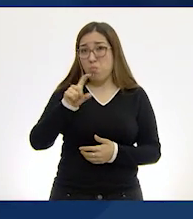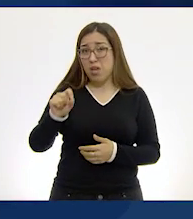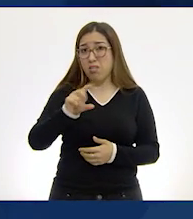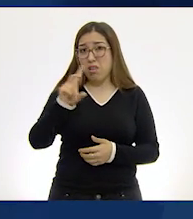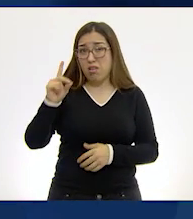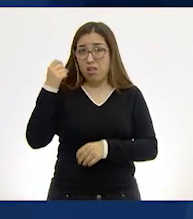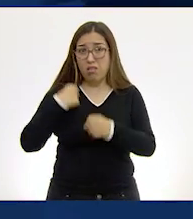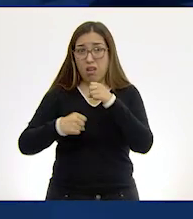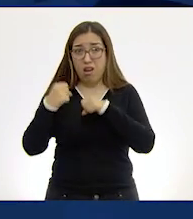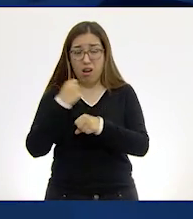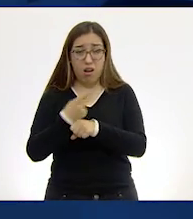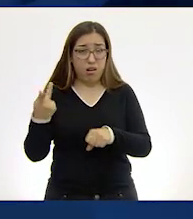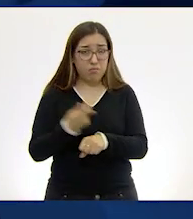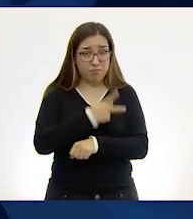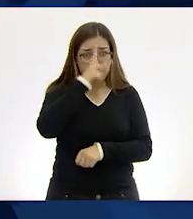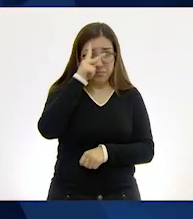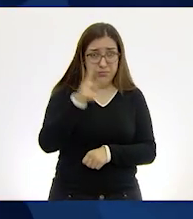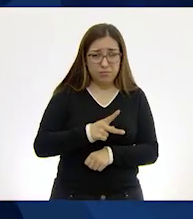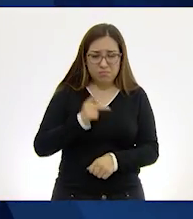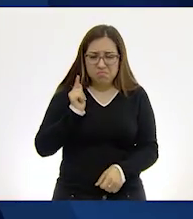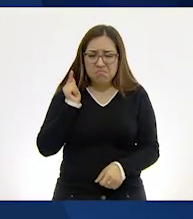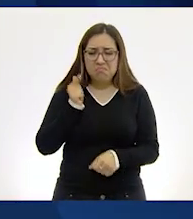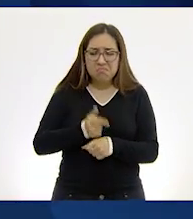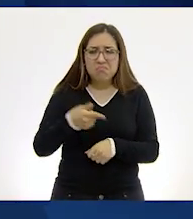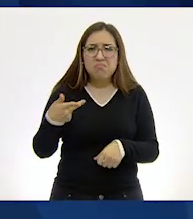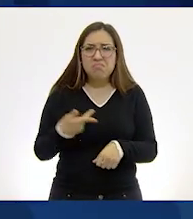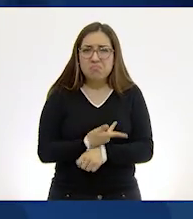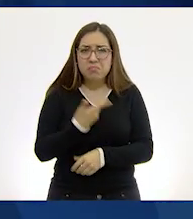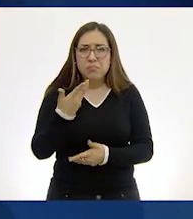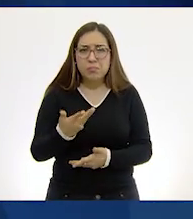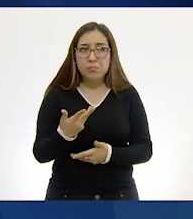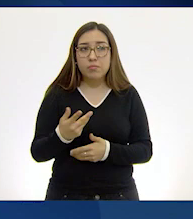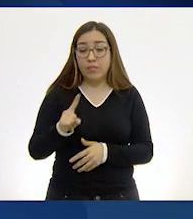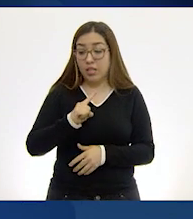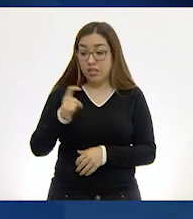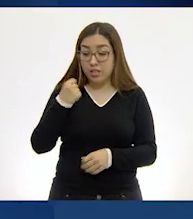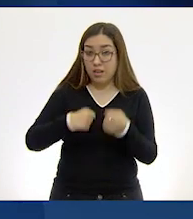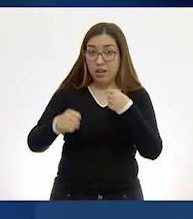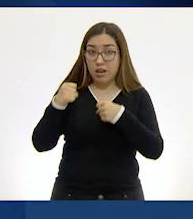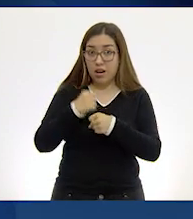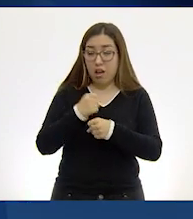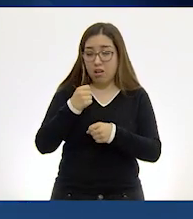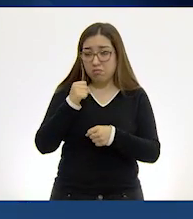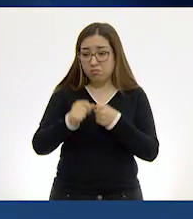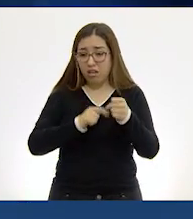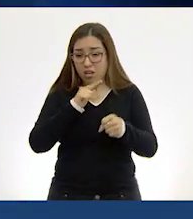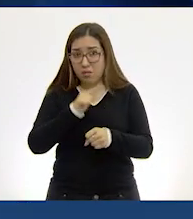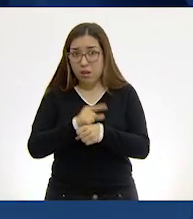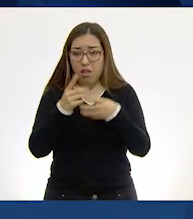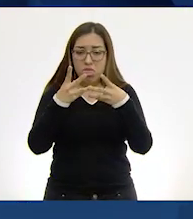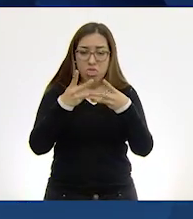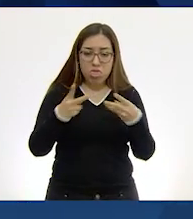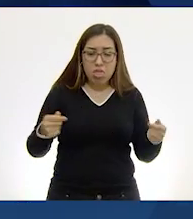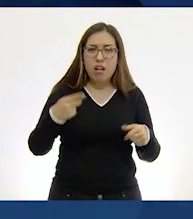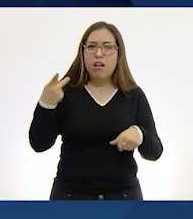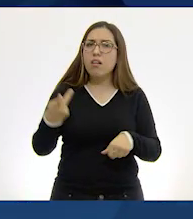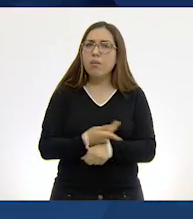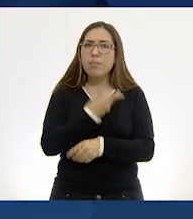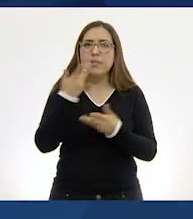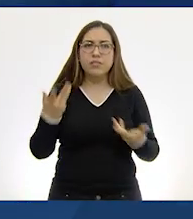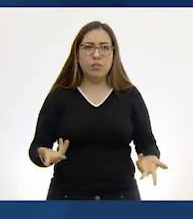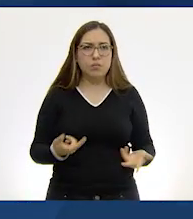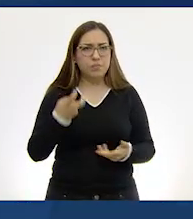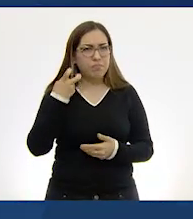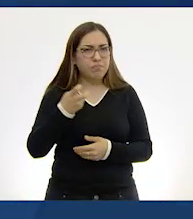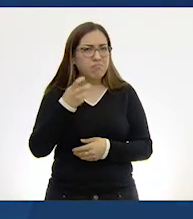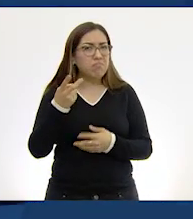lo que encontramos es que las especies que se extinguieron en 100 años, fíjate, en 100 años, deberían haberse extinguido en